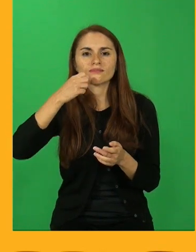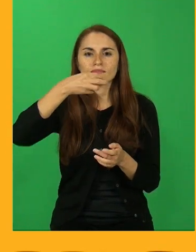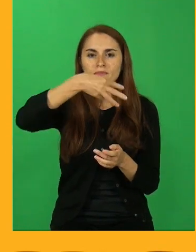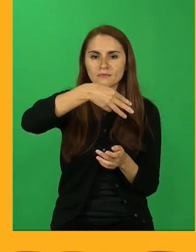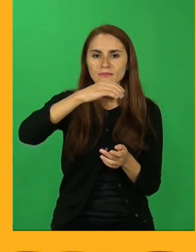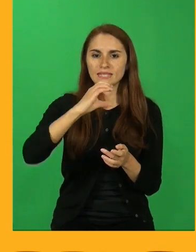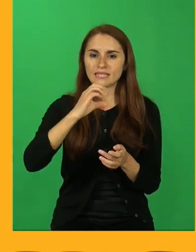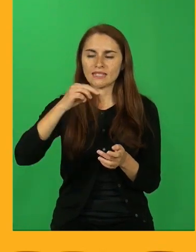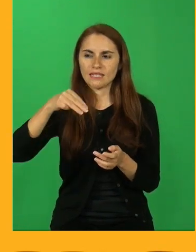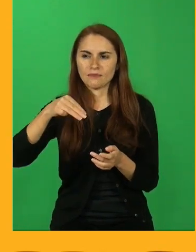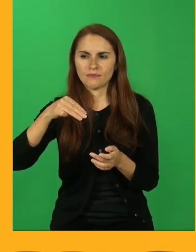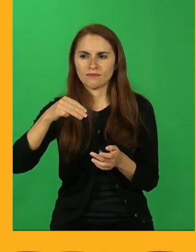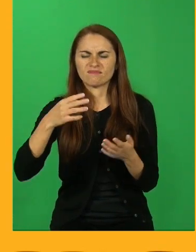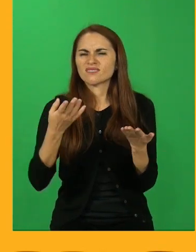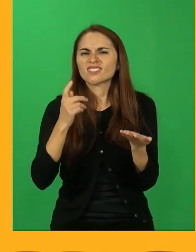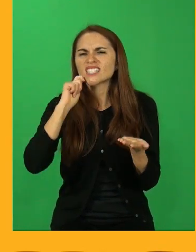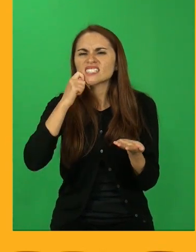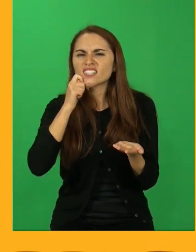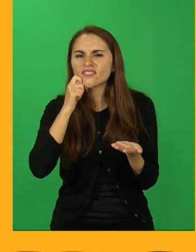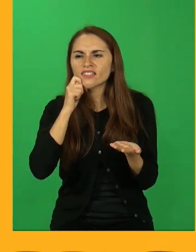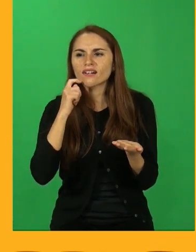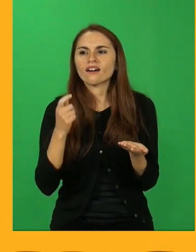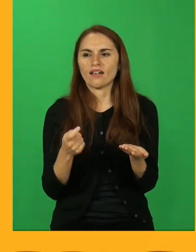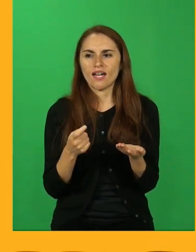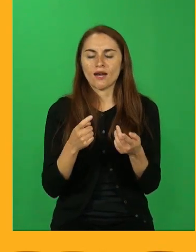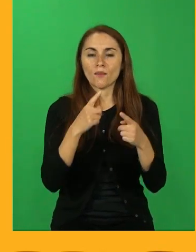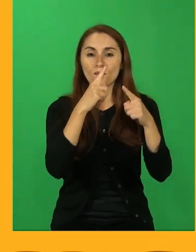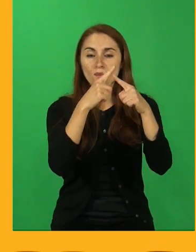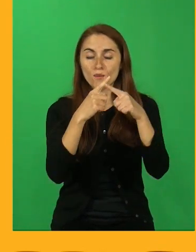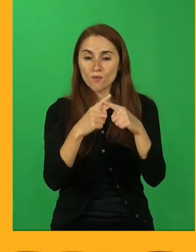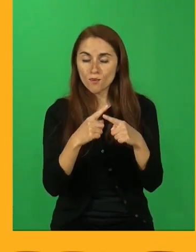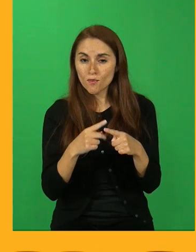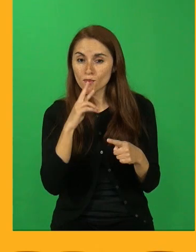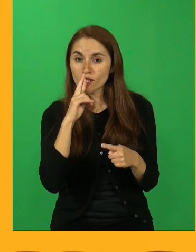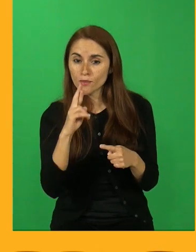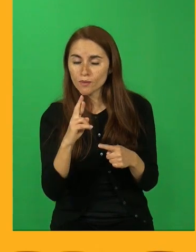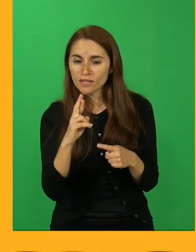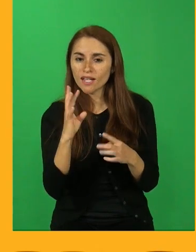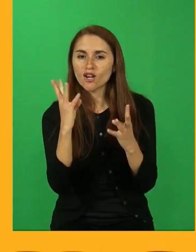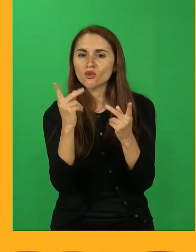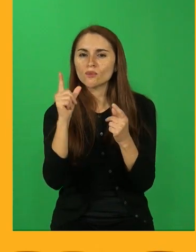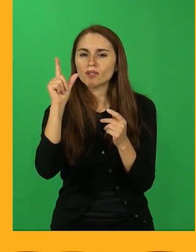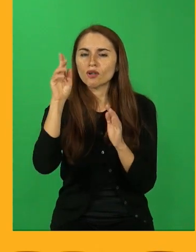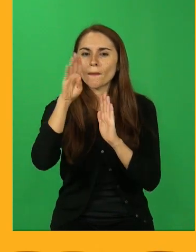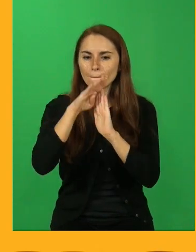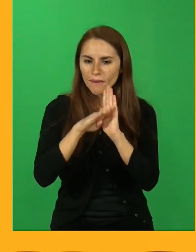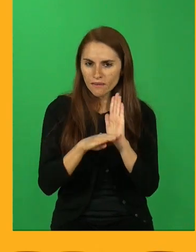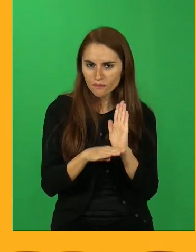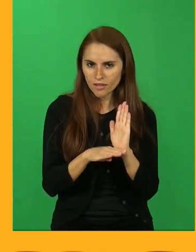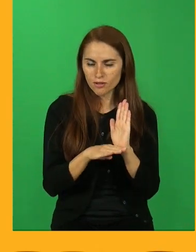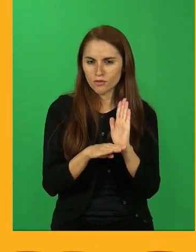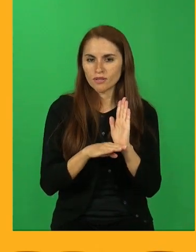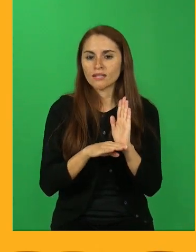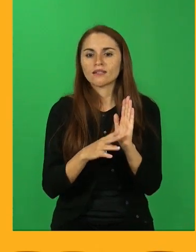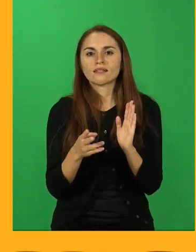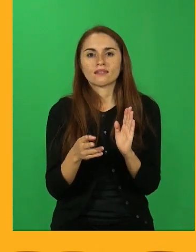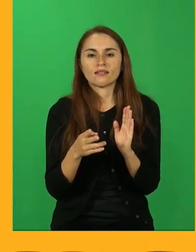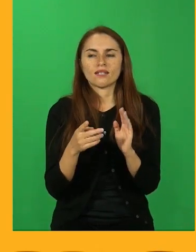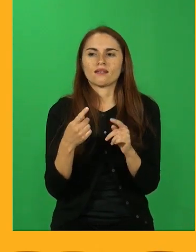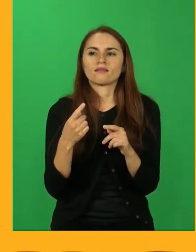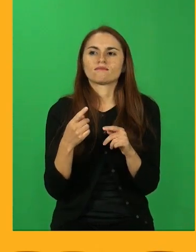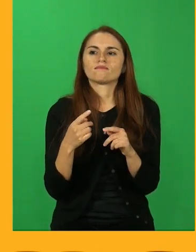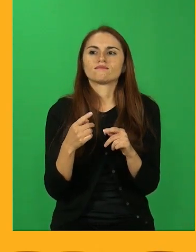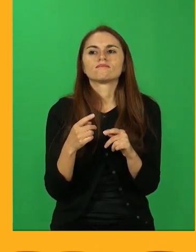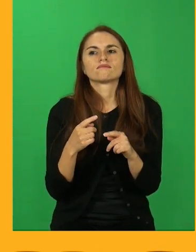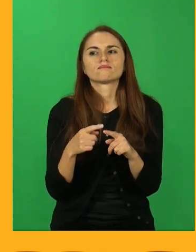mínimo común múltiplo? Que es el múltiplo común más pequeño entre dos o más términos